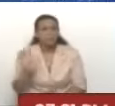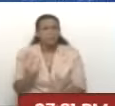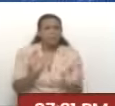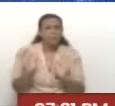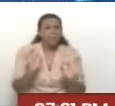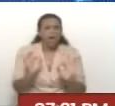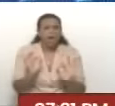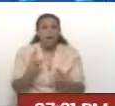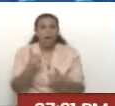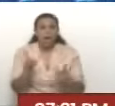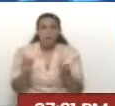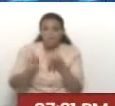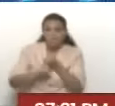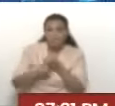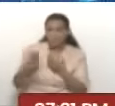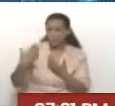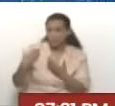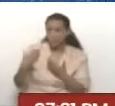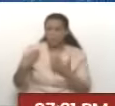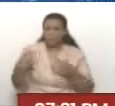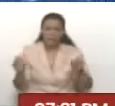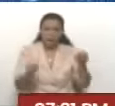íbamos Víctor, Silita,